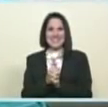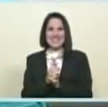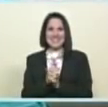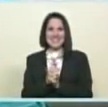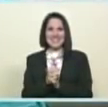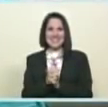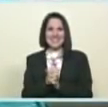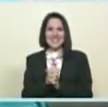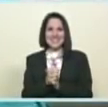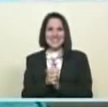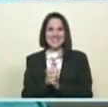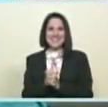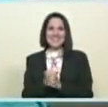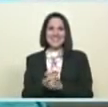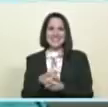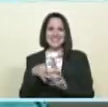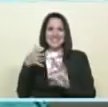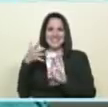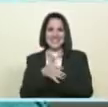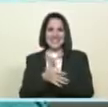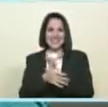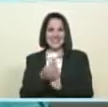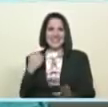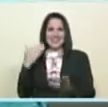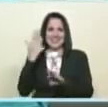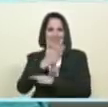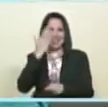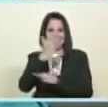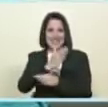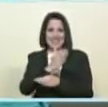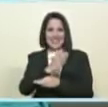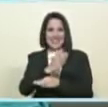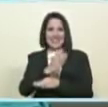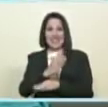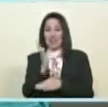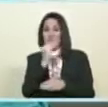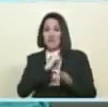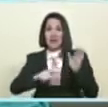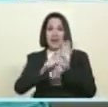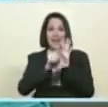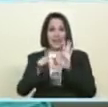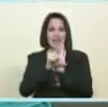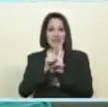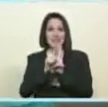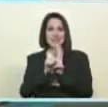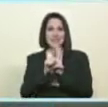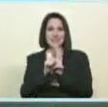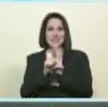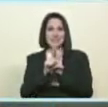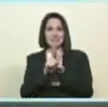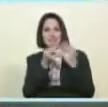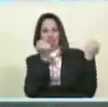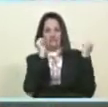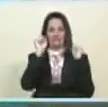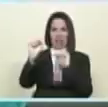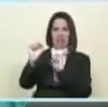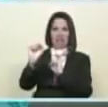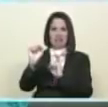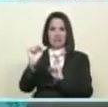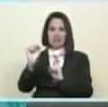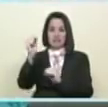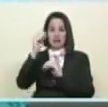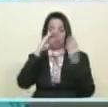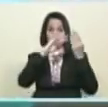Y de manera expresa, en las sanciones pretendidas ilegales, repudiadas por la